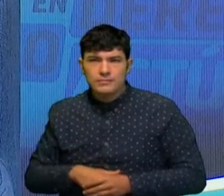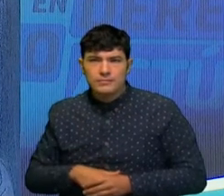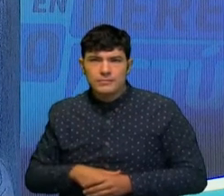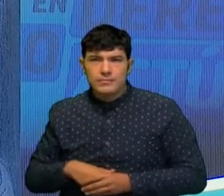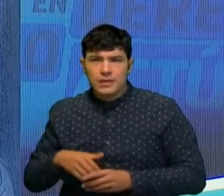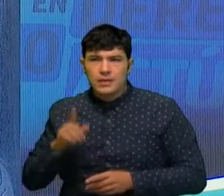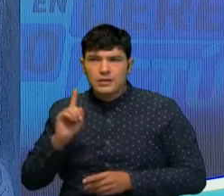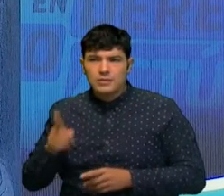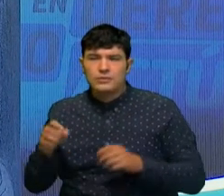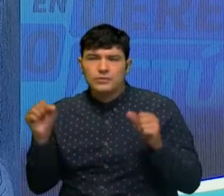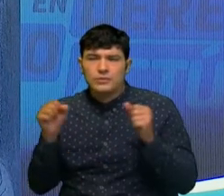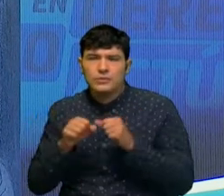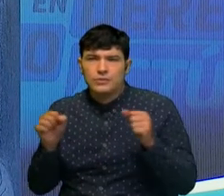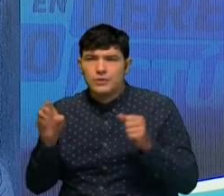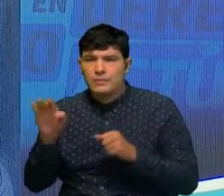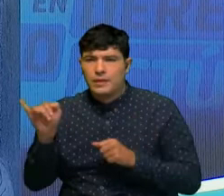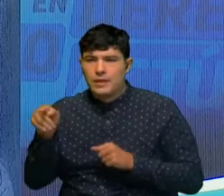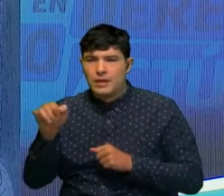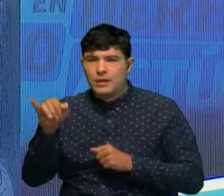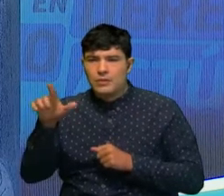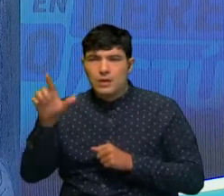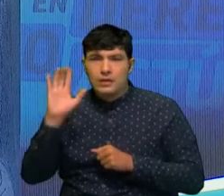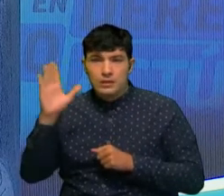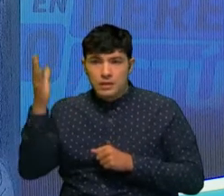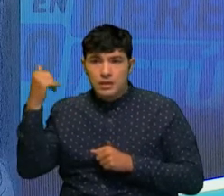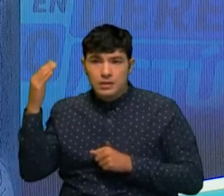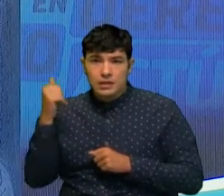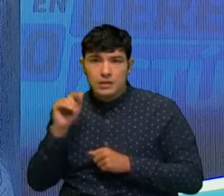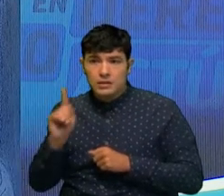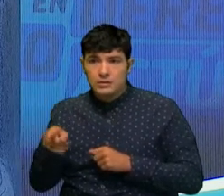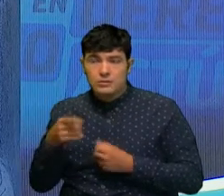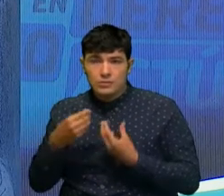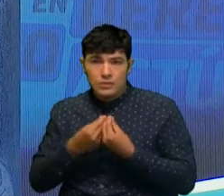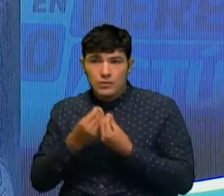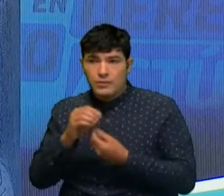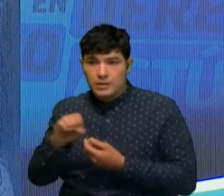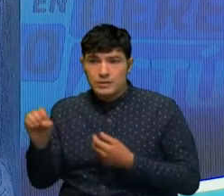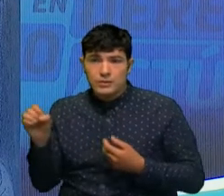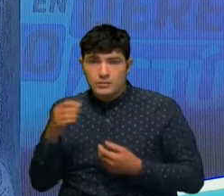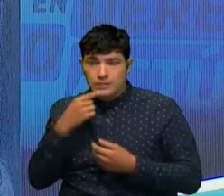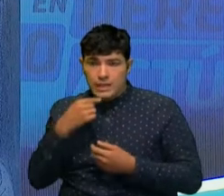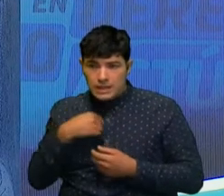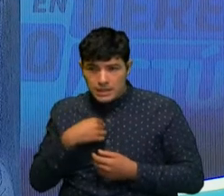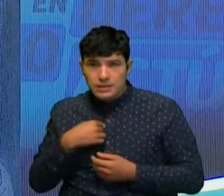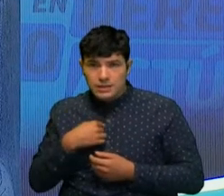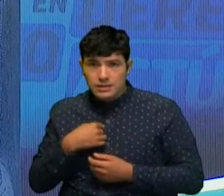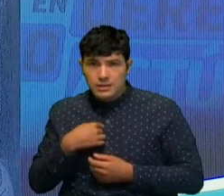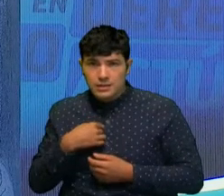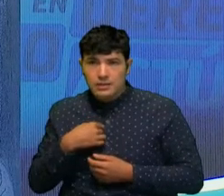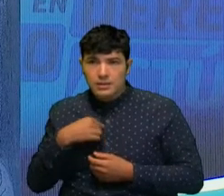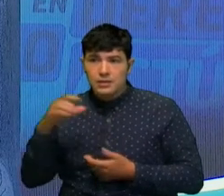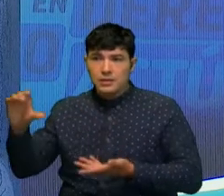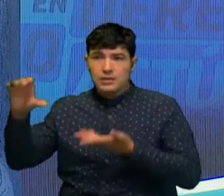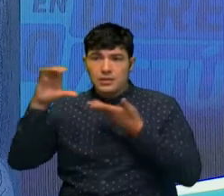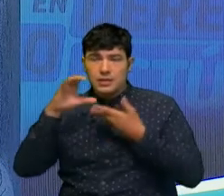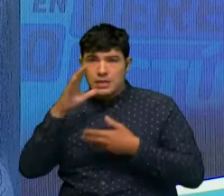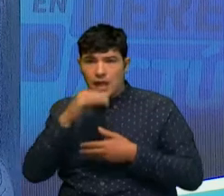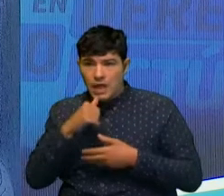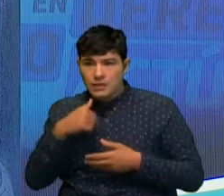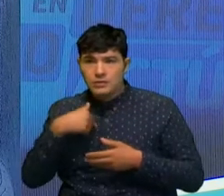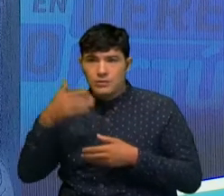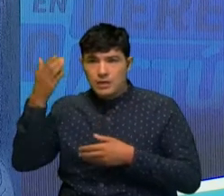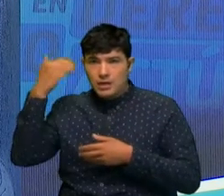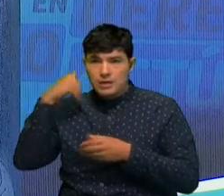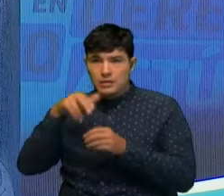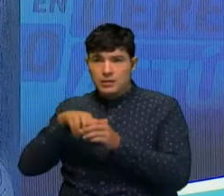frigorífico Vijagual, y me dicen más de unos compañeros que ahí no hay liquidación, que nada, yo me retiré